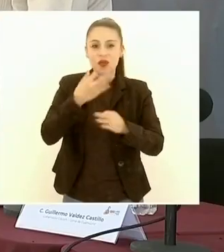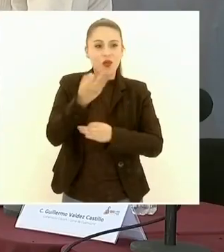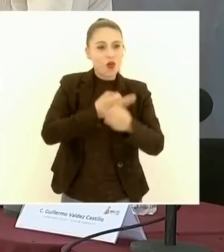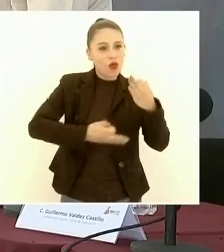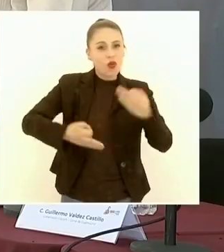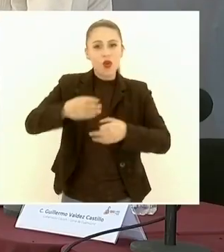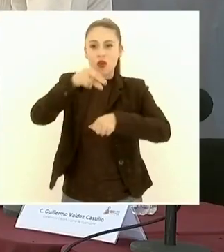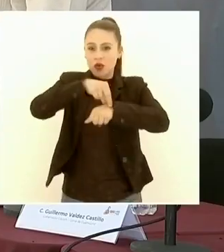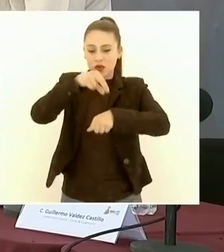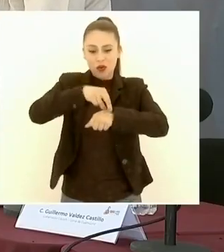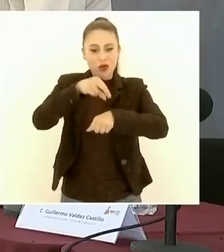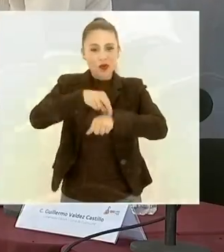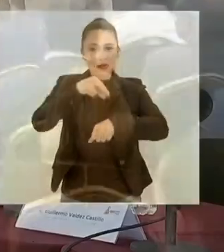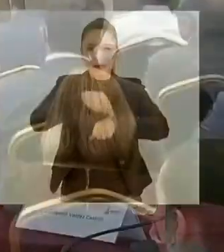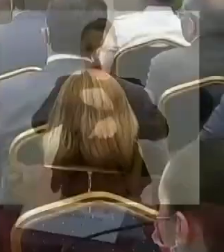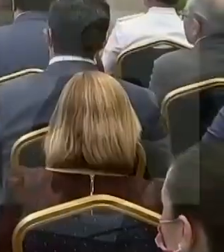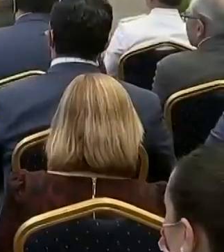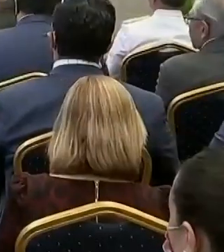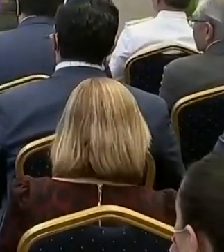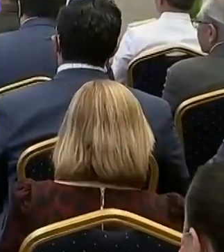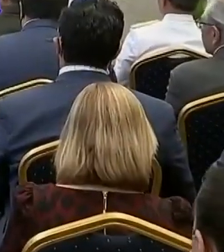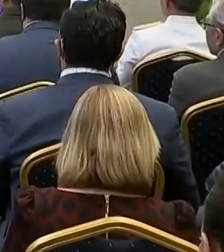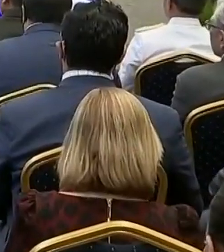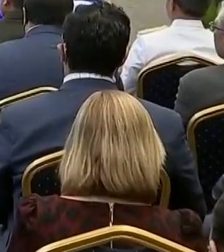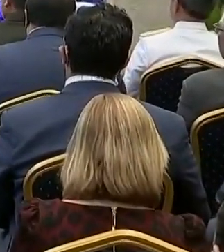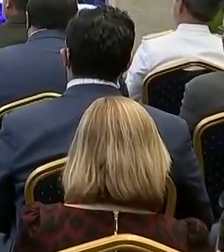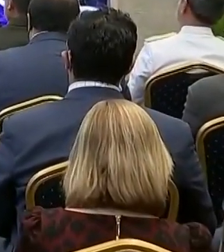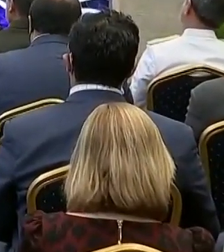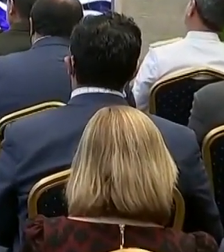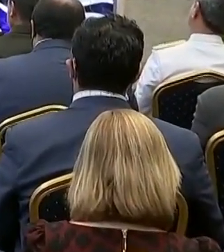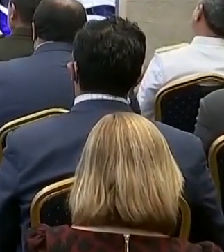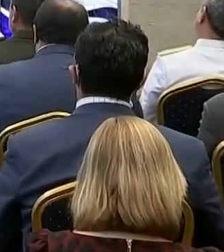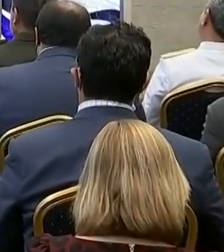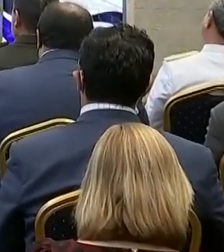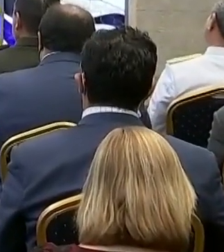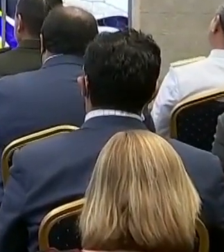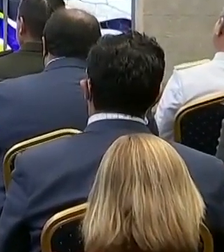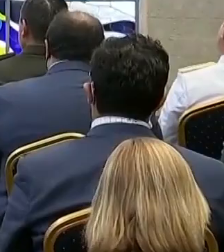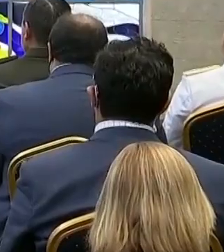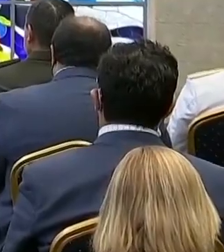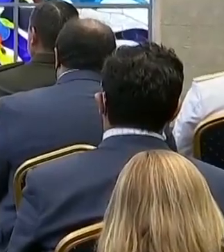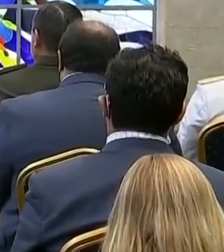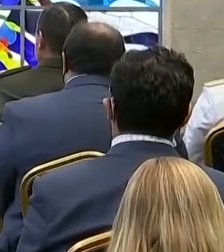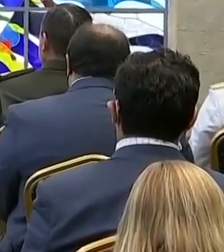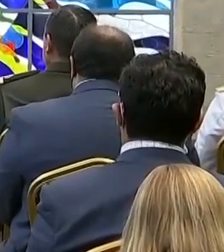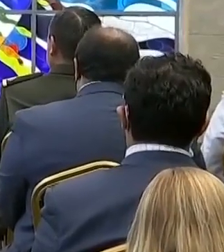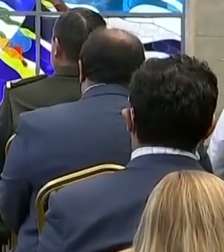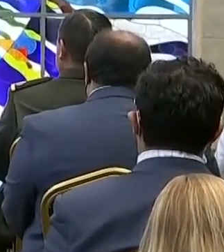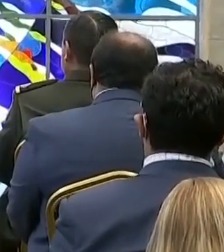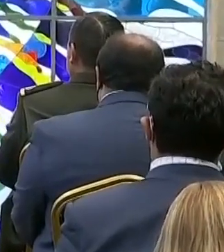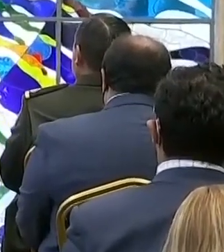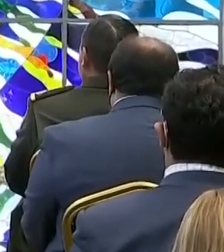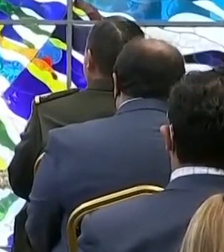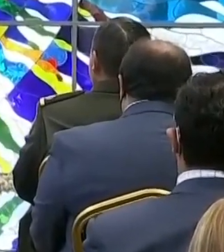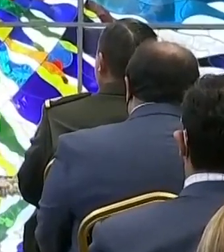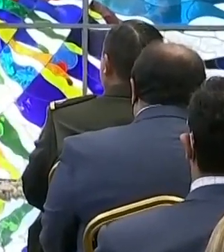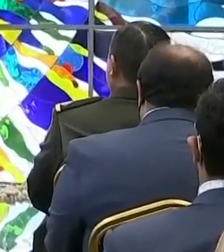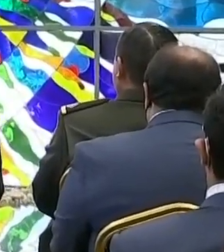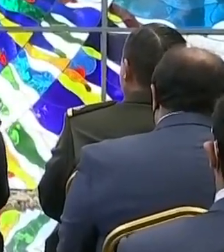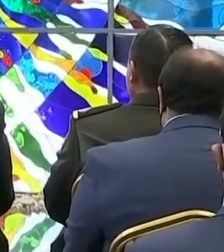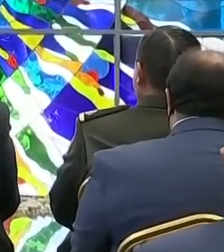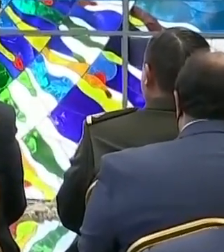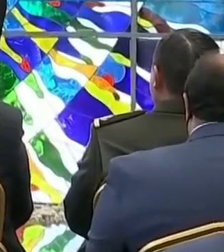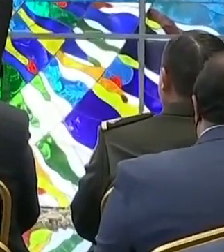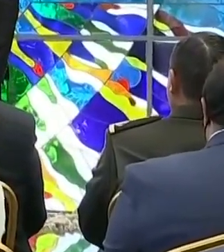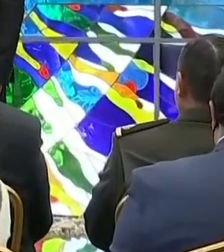de convocar a países como Cuba, Nicaragua y Venezuela, dijo que todas las naciones son iguales y que ninguna puede pretender